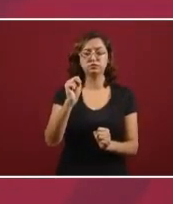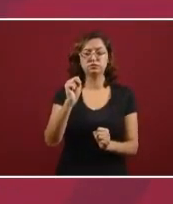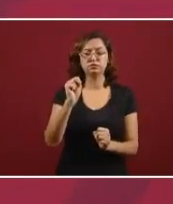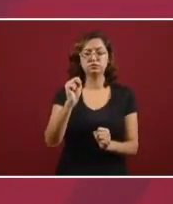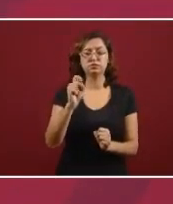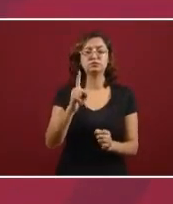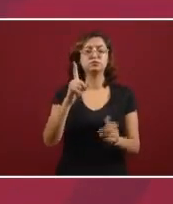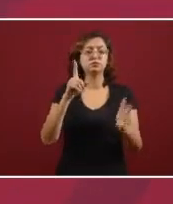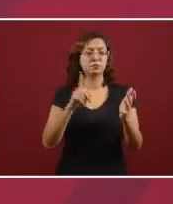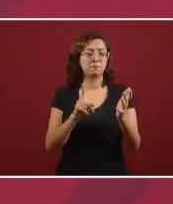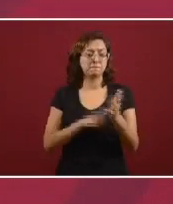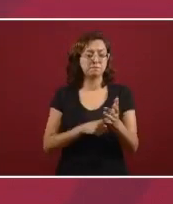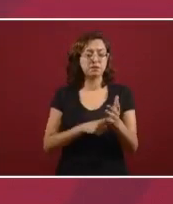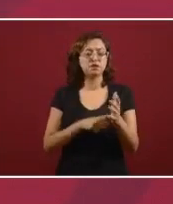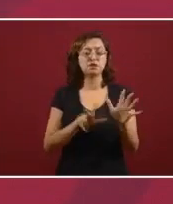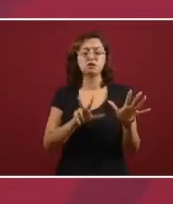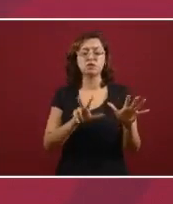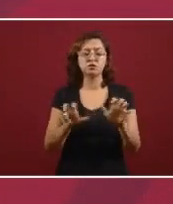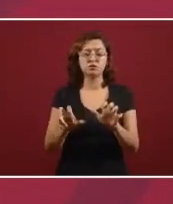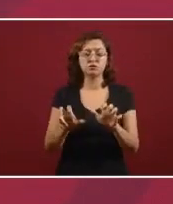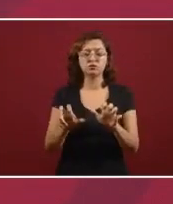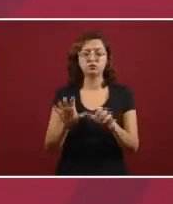de